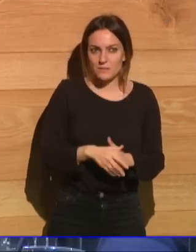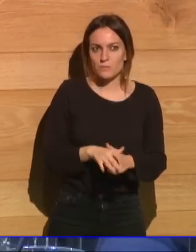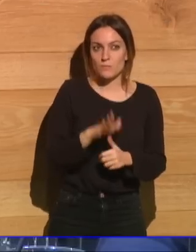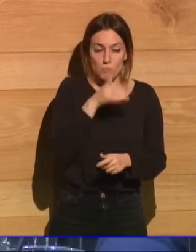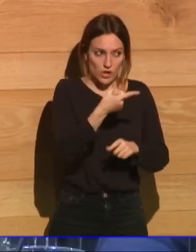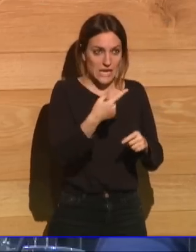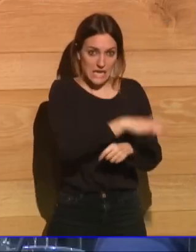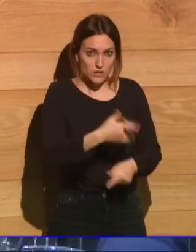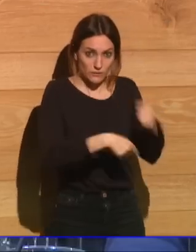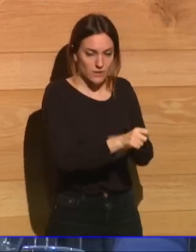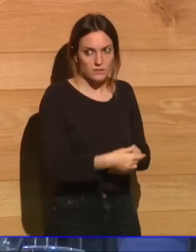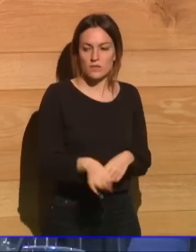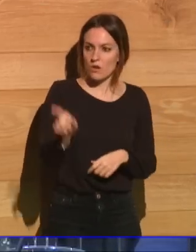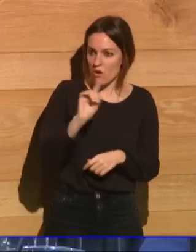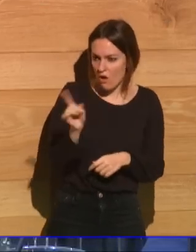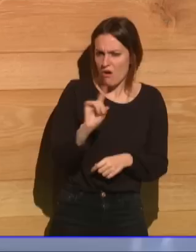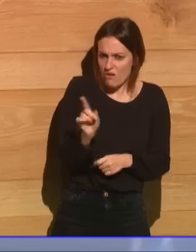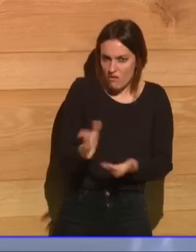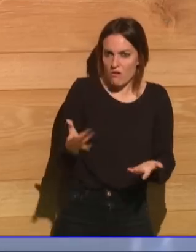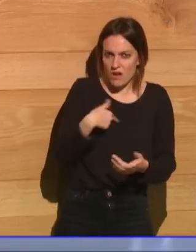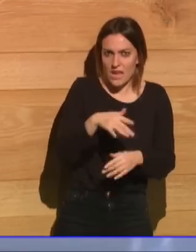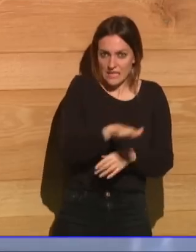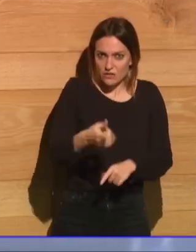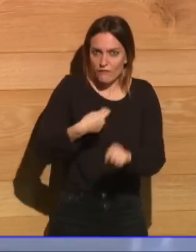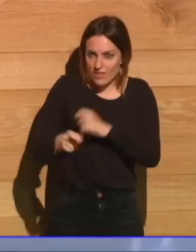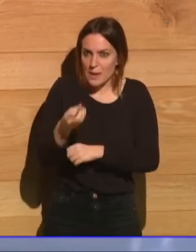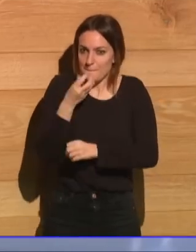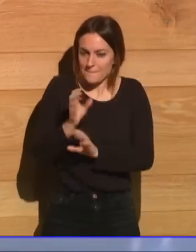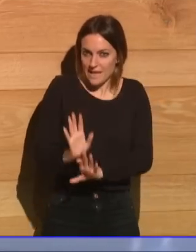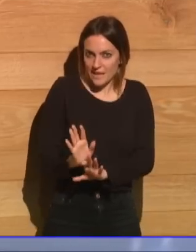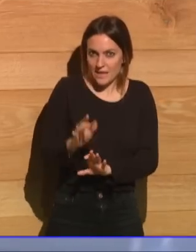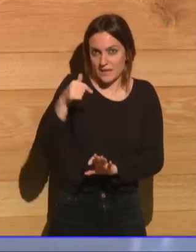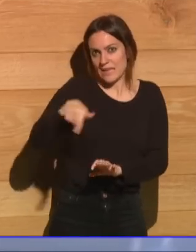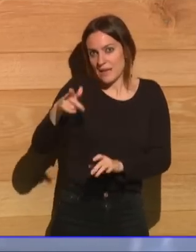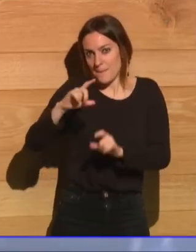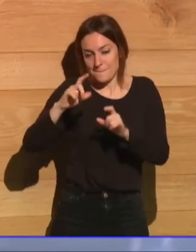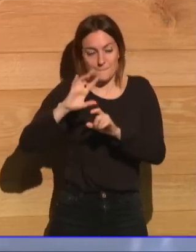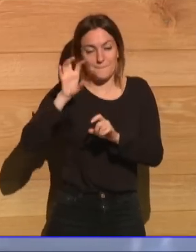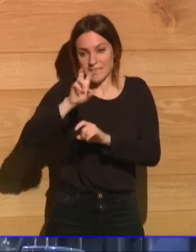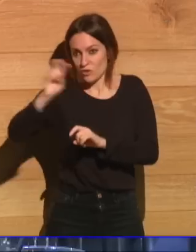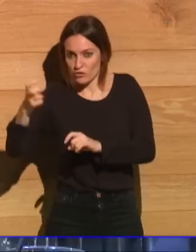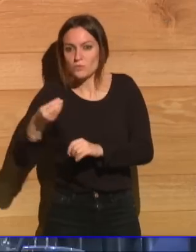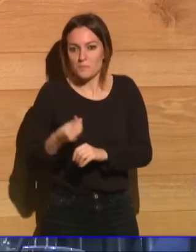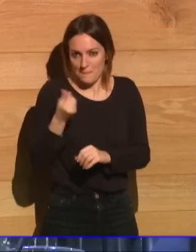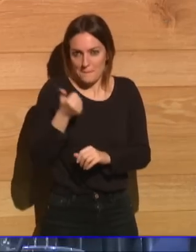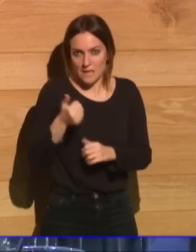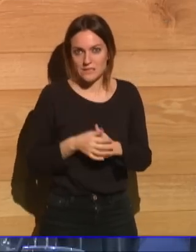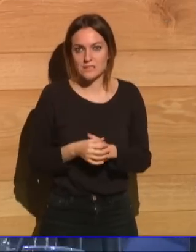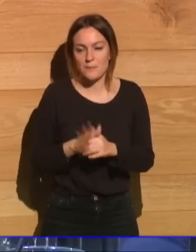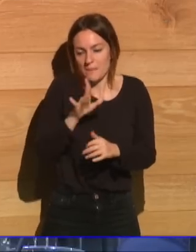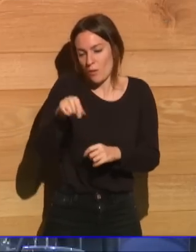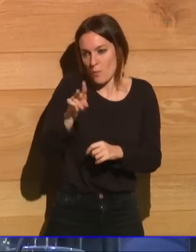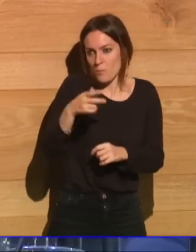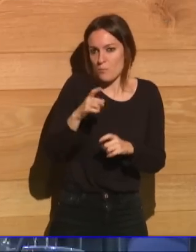niños. No. Si vender niños está bien y en Tailandia más, pero no es por eso.